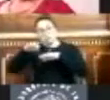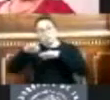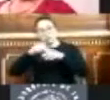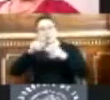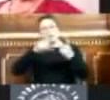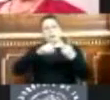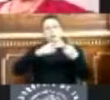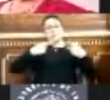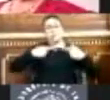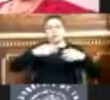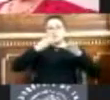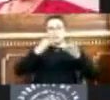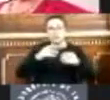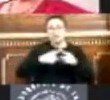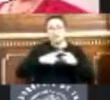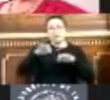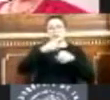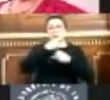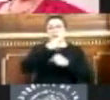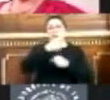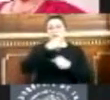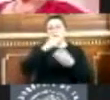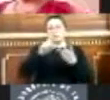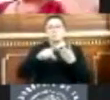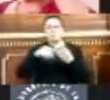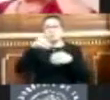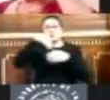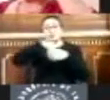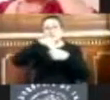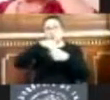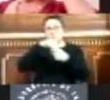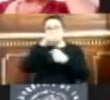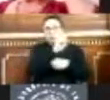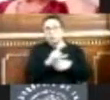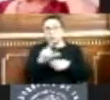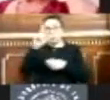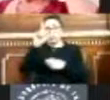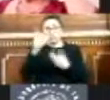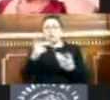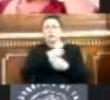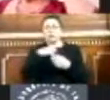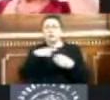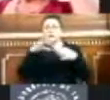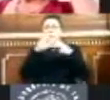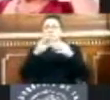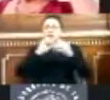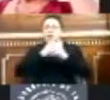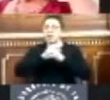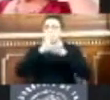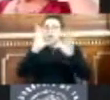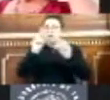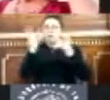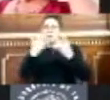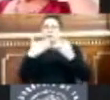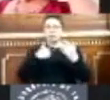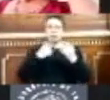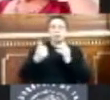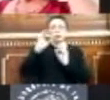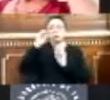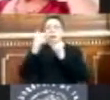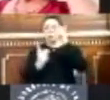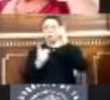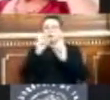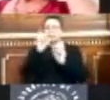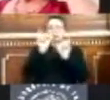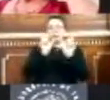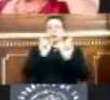al secreto profesional, la ausencia de una definición clara que no se preste a interpretaciones, así como la posible contradicción a la